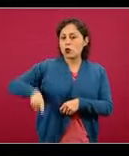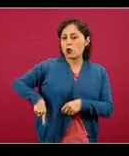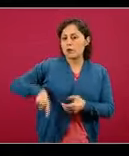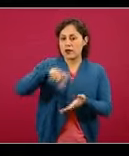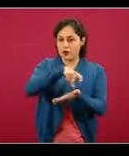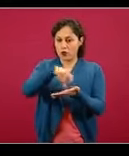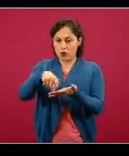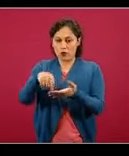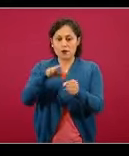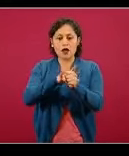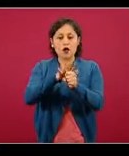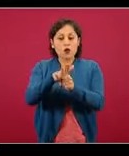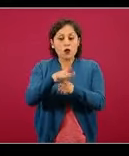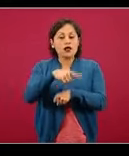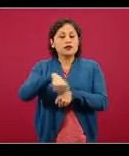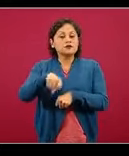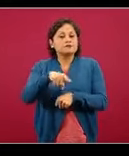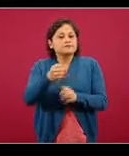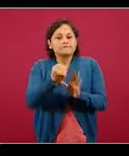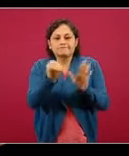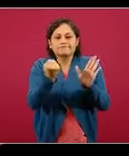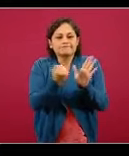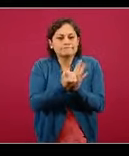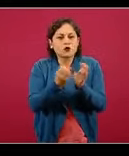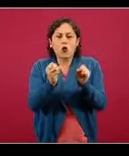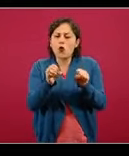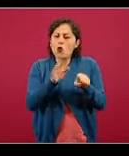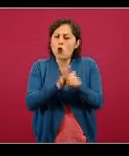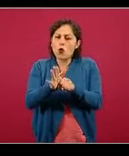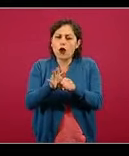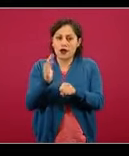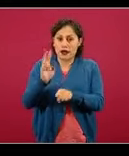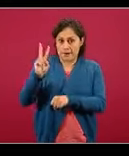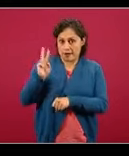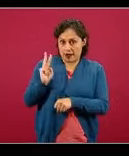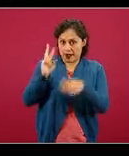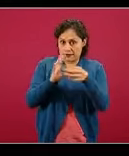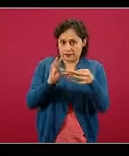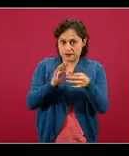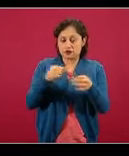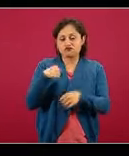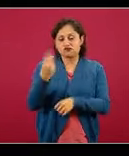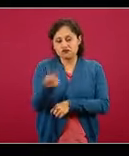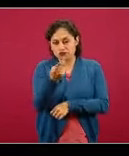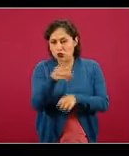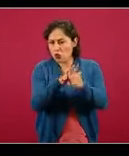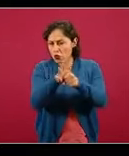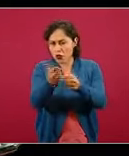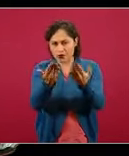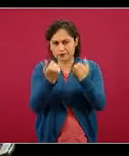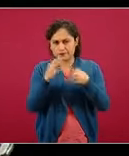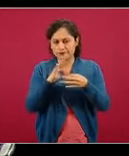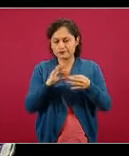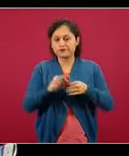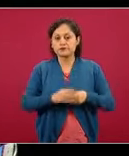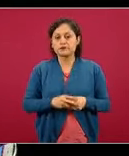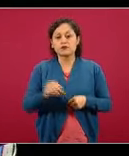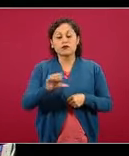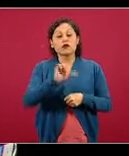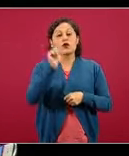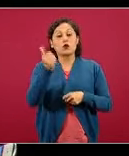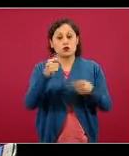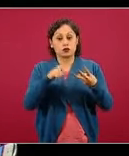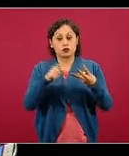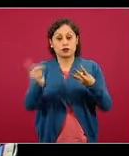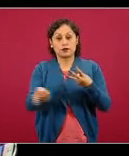qué tipo o cuáles serían según la presentación que hicieron el viernes, y si la mayoría se iría a los